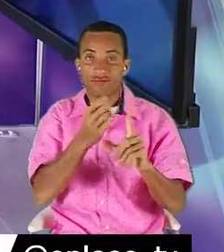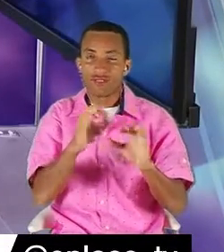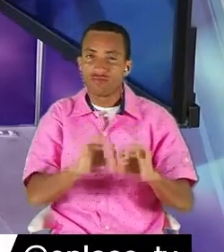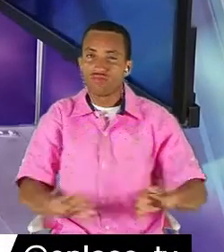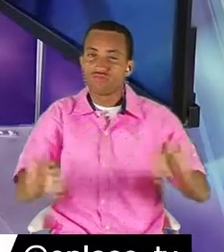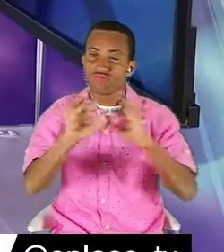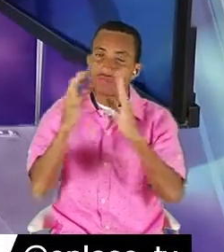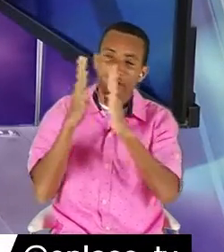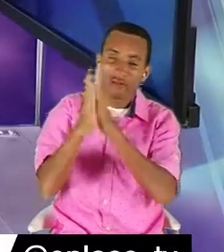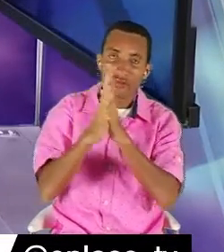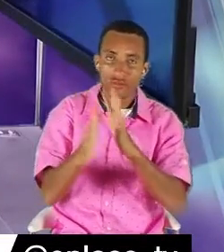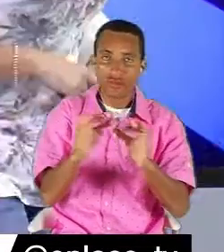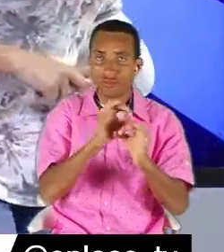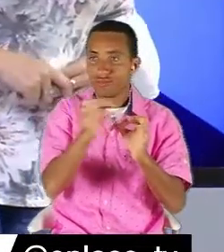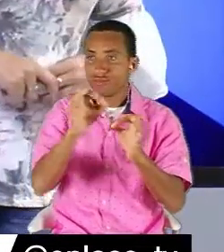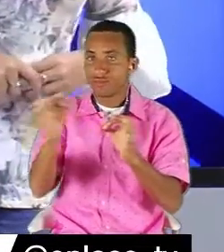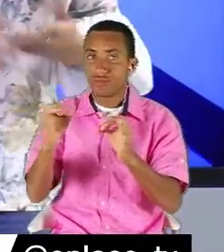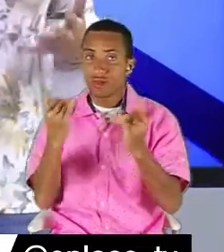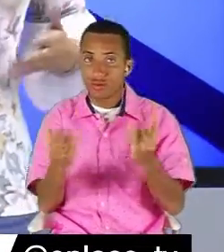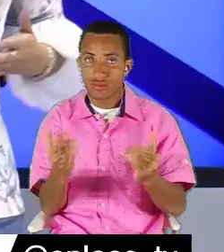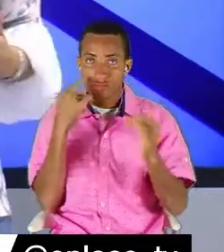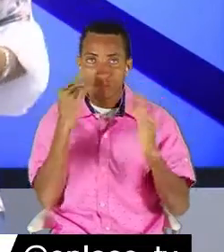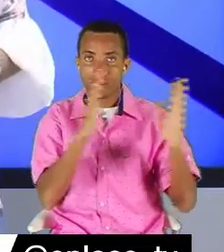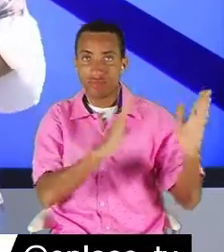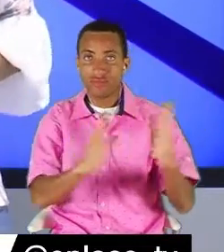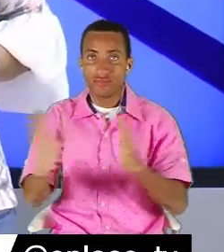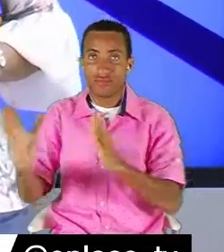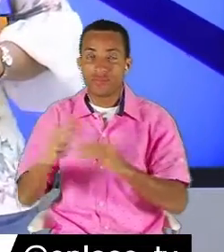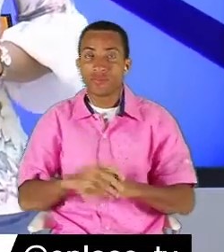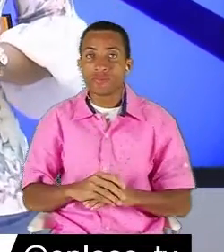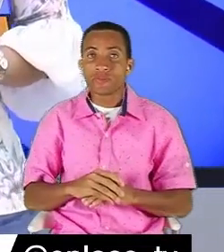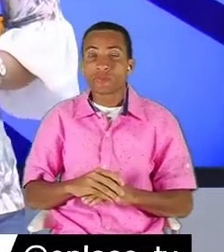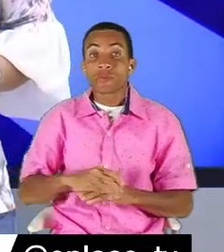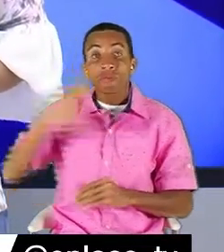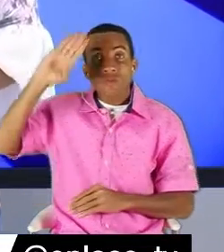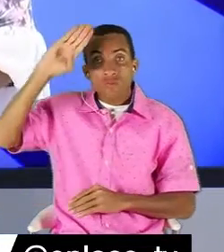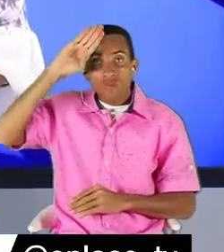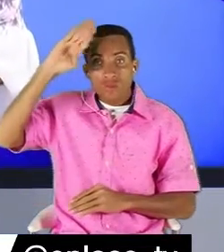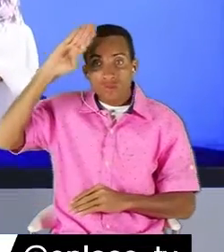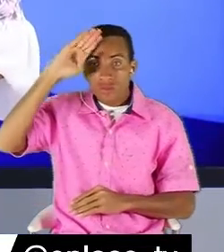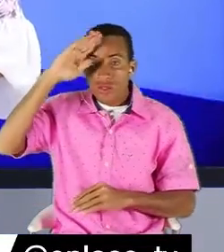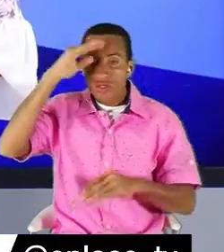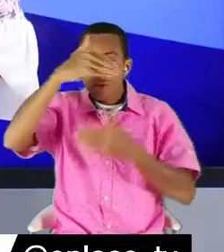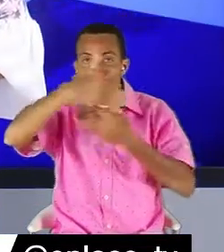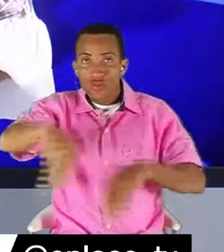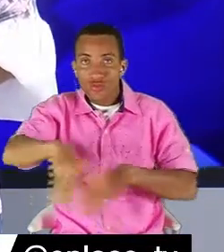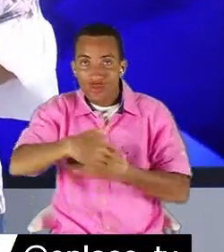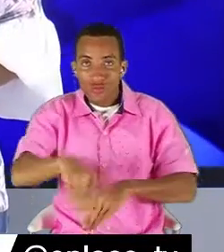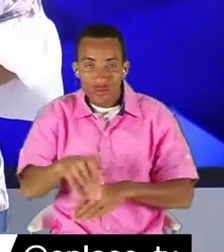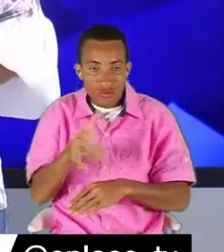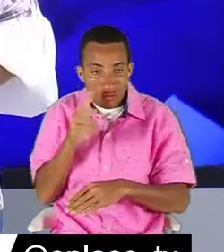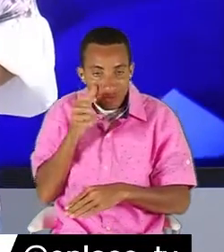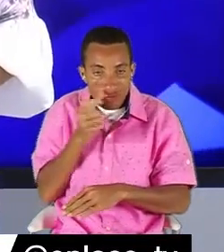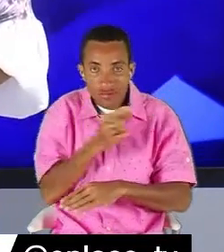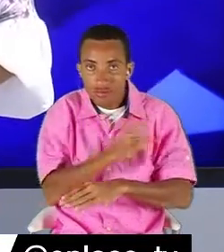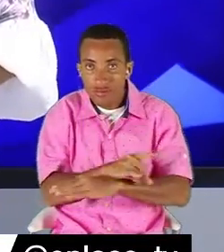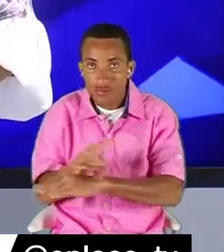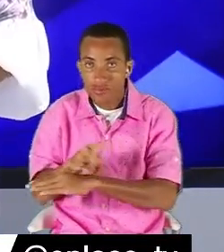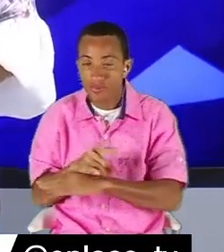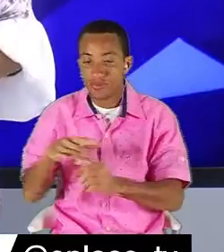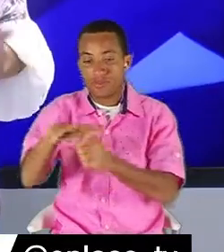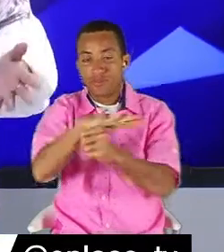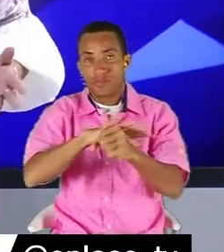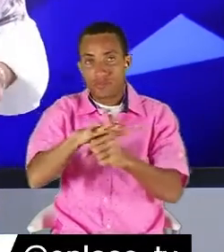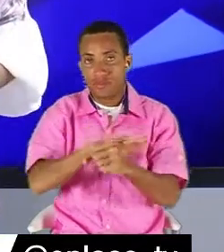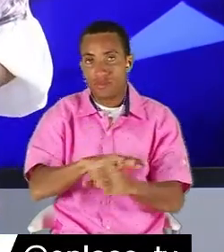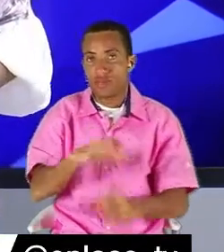continuación, nuestros titulares. Cuadrante de policía del Magdalena Medio atendió el llamado de la comunidad del barrio 9 de agosto,